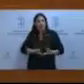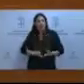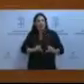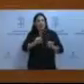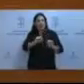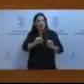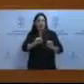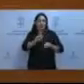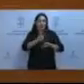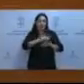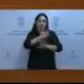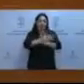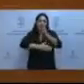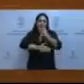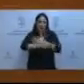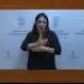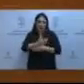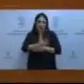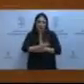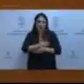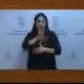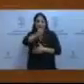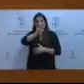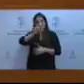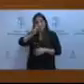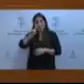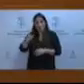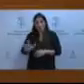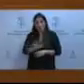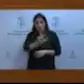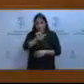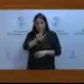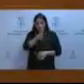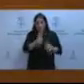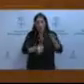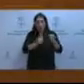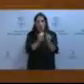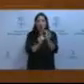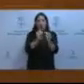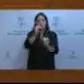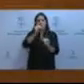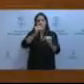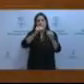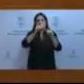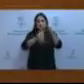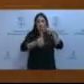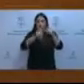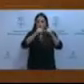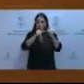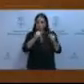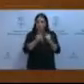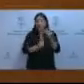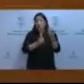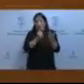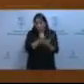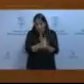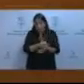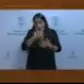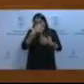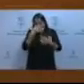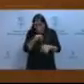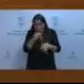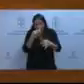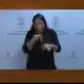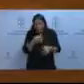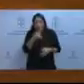de discapacidad. El 21 de julio, el Tribunal Superior de Justicia de Asturias, como de nuevo era de esperar, volvió